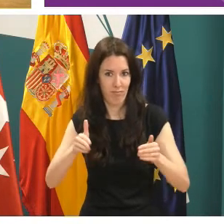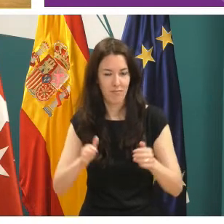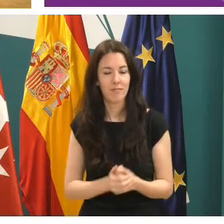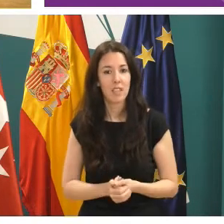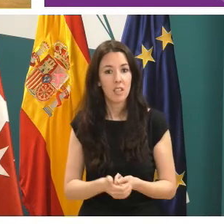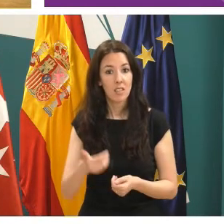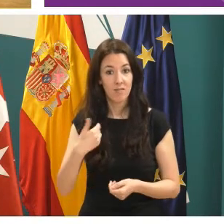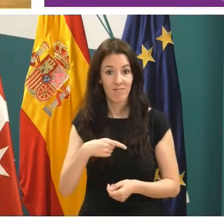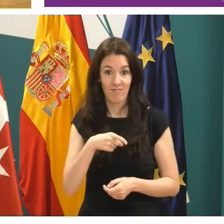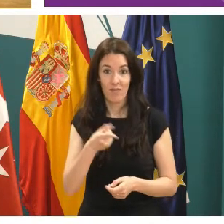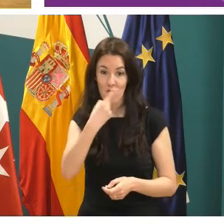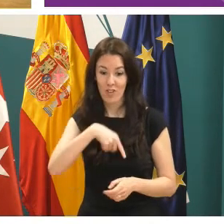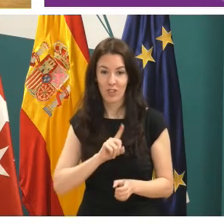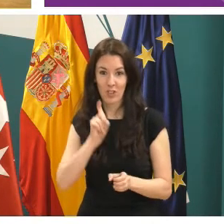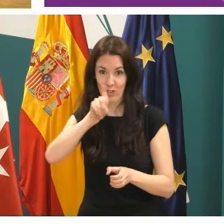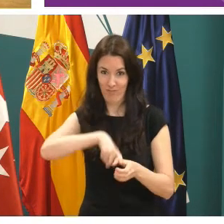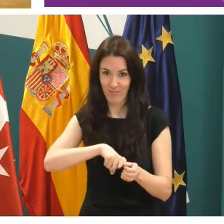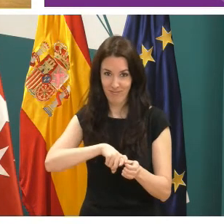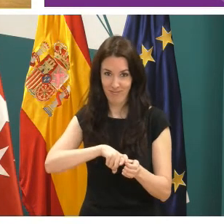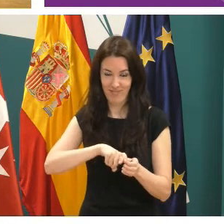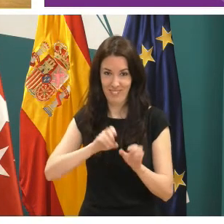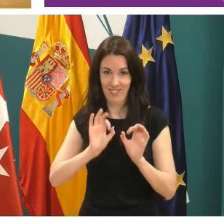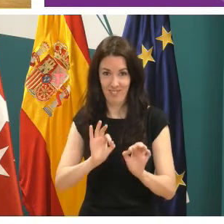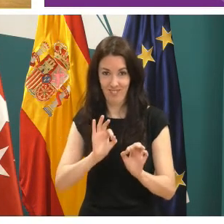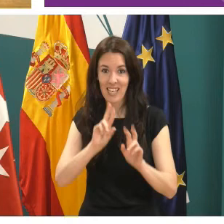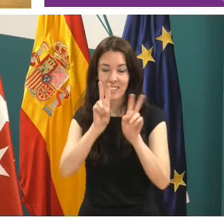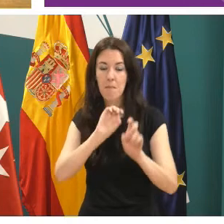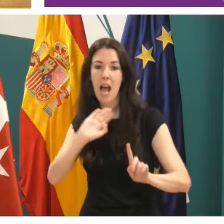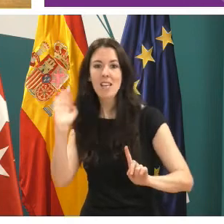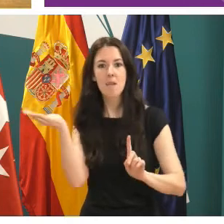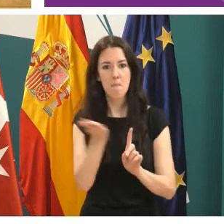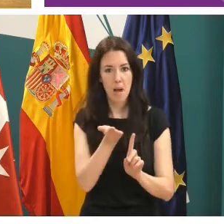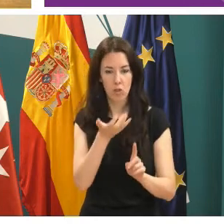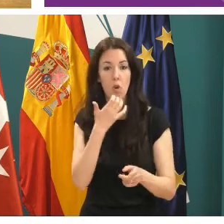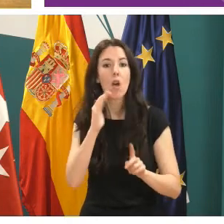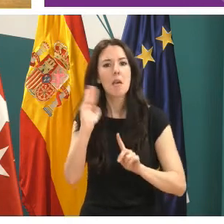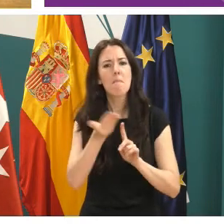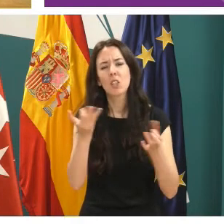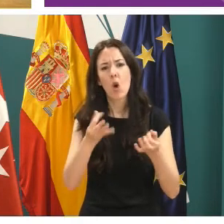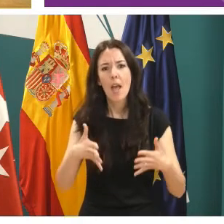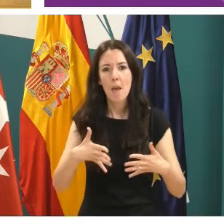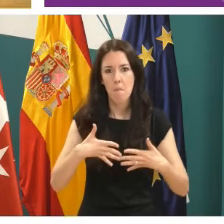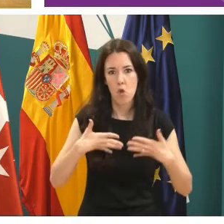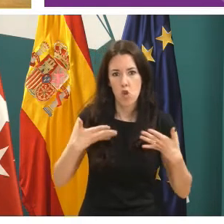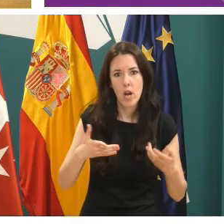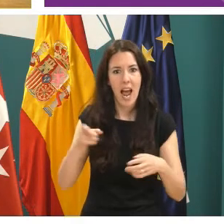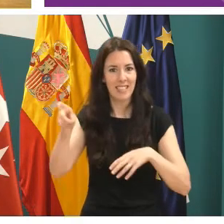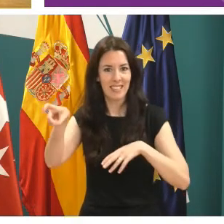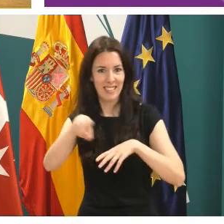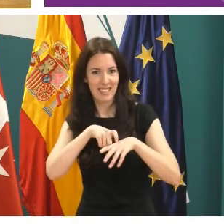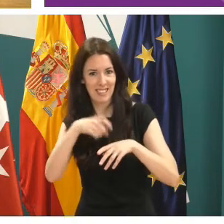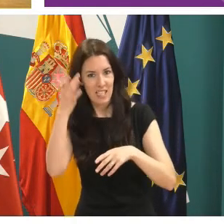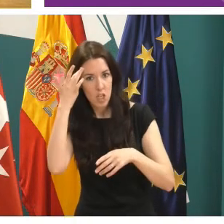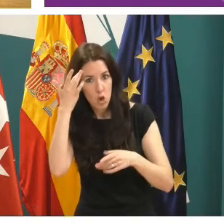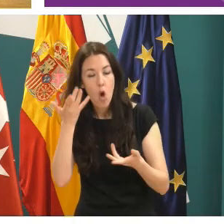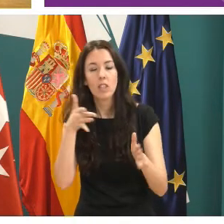Y aquí entramos nosotros, en la parte del impacto emocional, del impacto psíquico, ¿no? De lo que